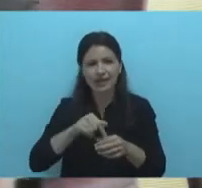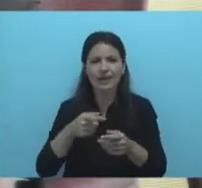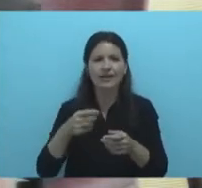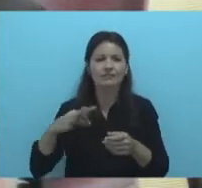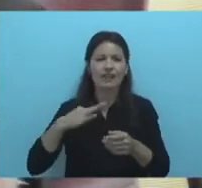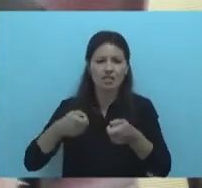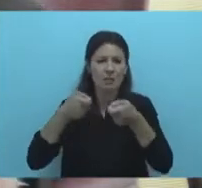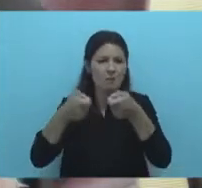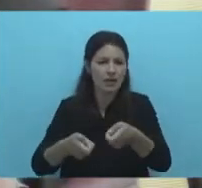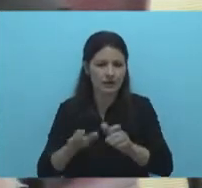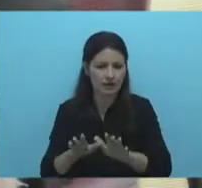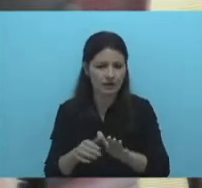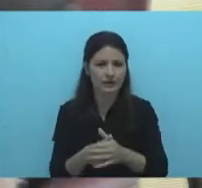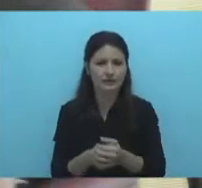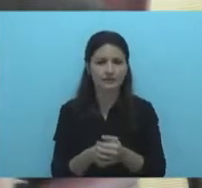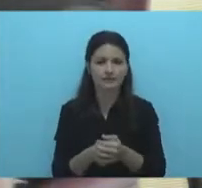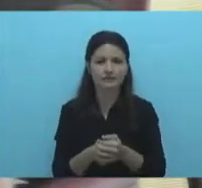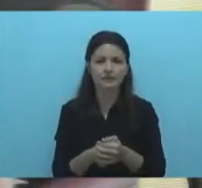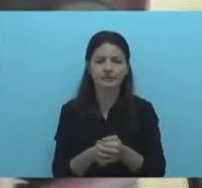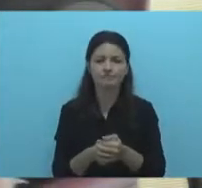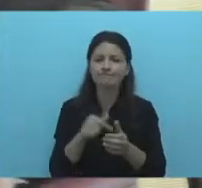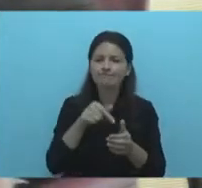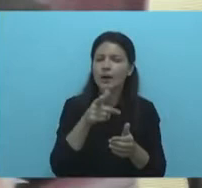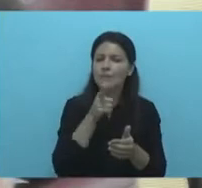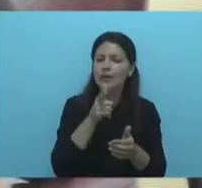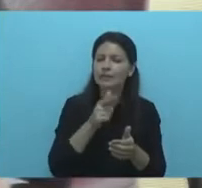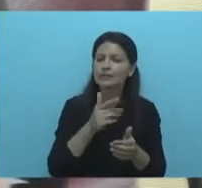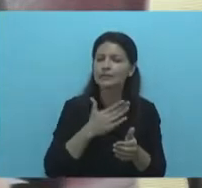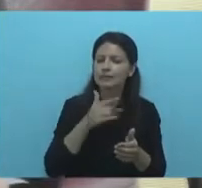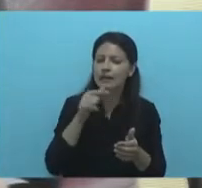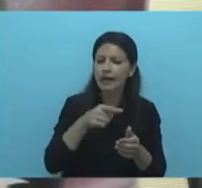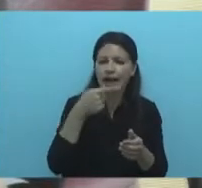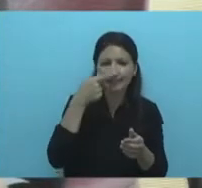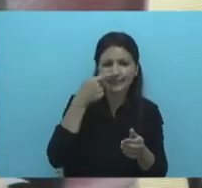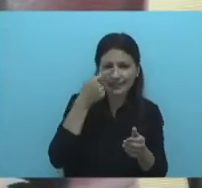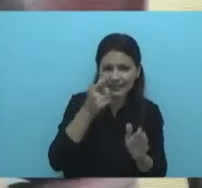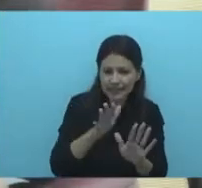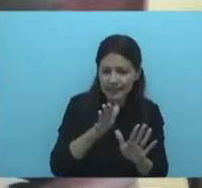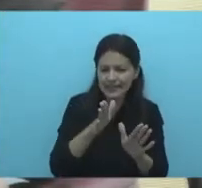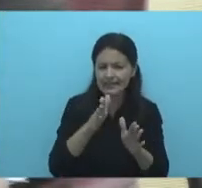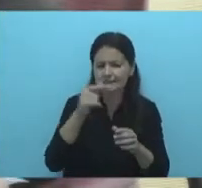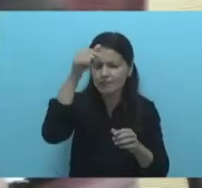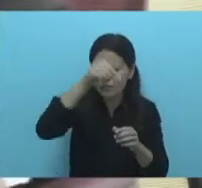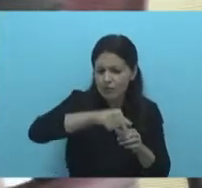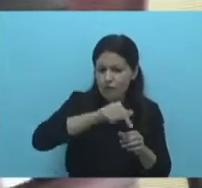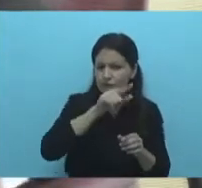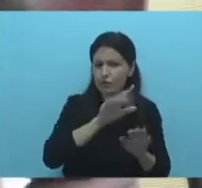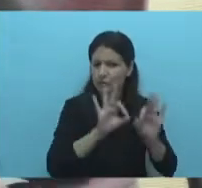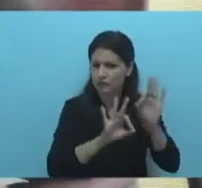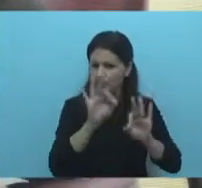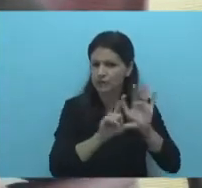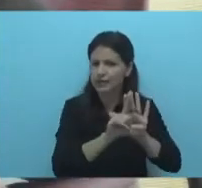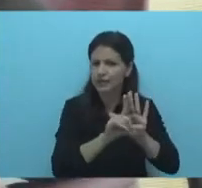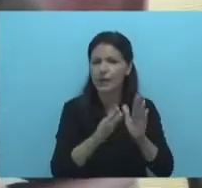fue tratado. Vamos realmente al fondo de la cuestión y cuál es el interés que se esconde o es muy fácil de